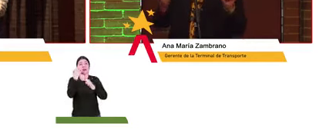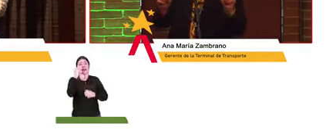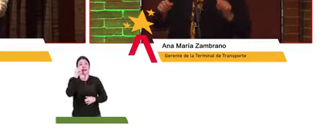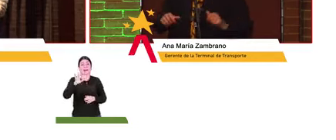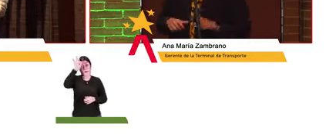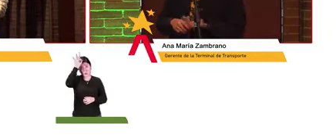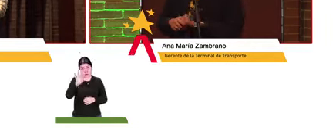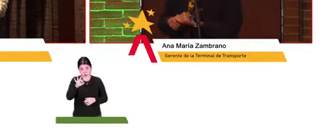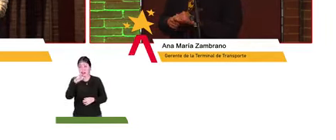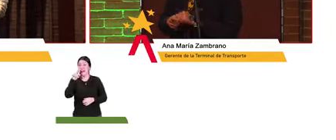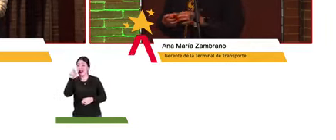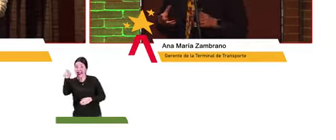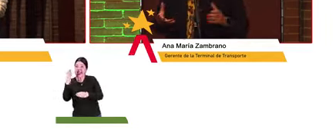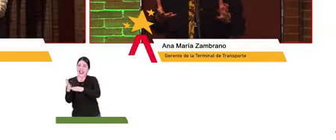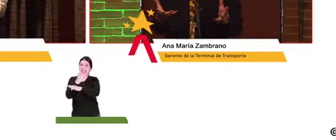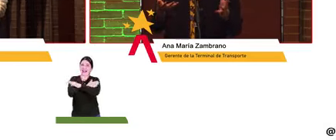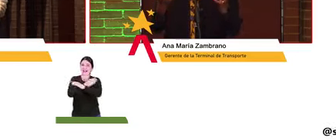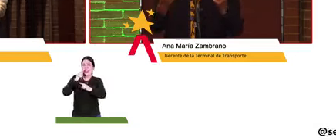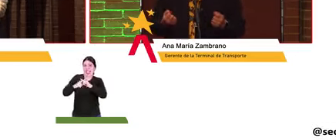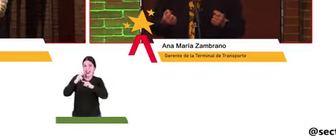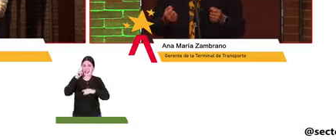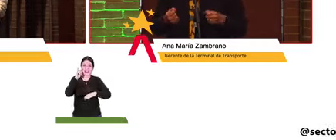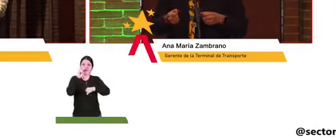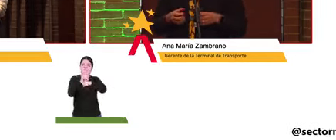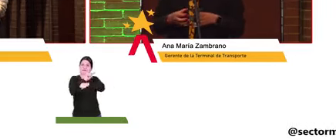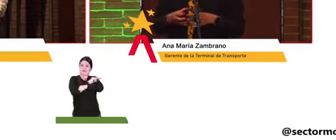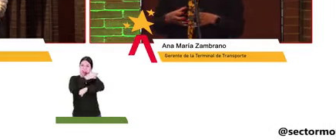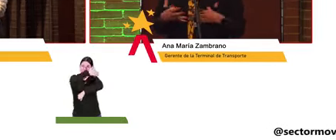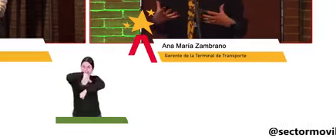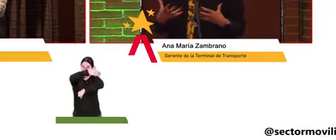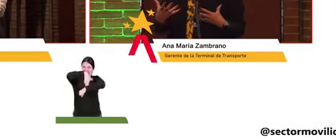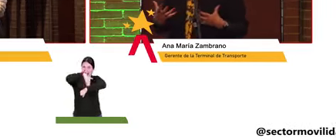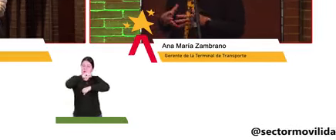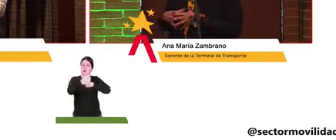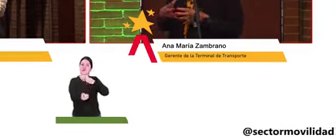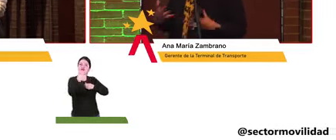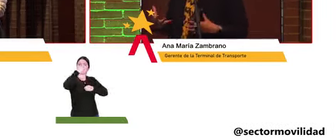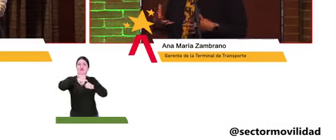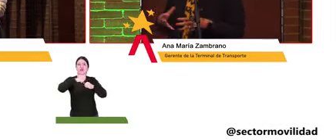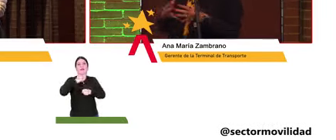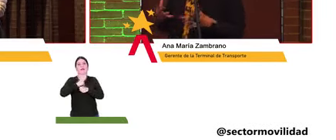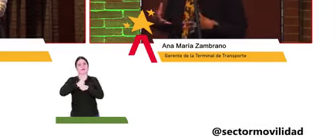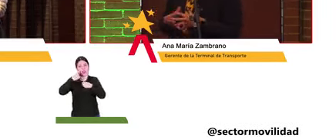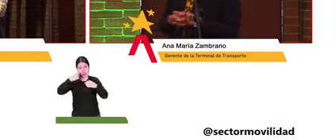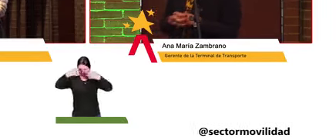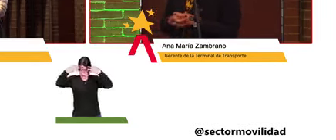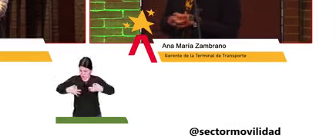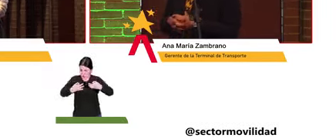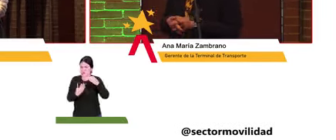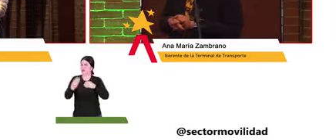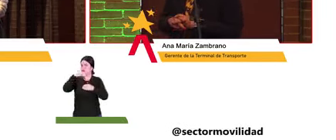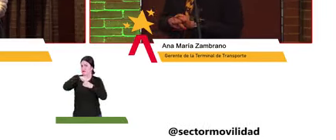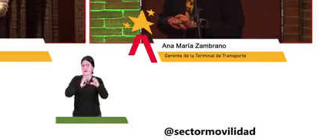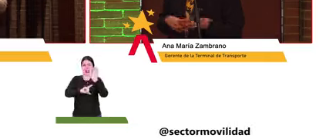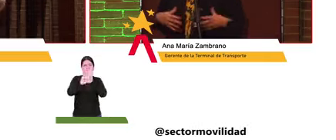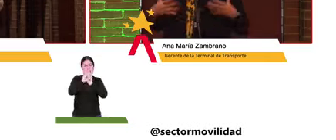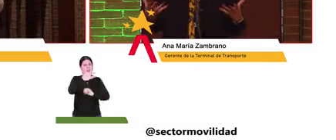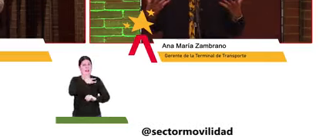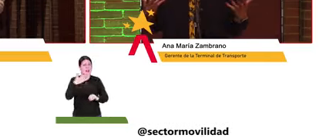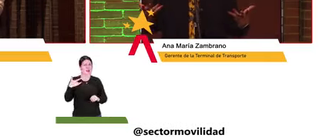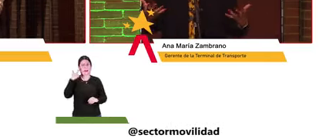son cuidadores de calle que han entrado a tener un trabajo formal con todas las prestaciones de ley. Y